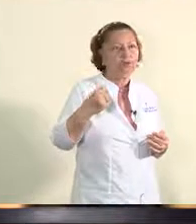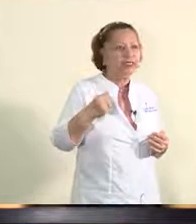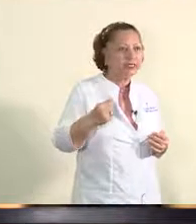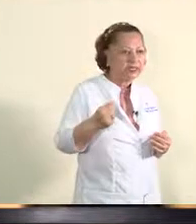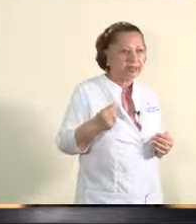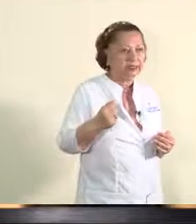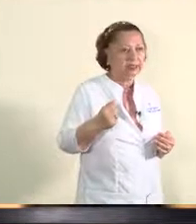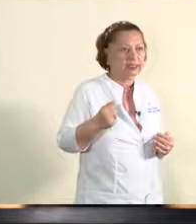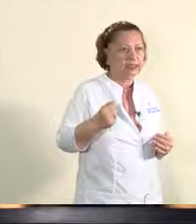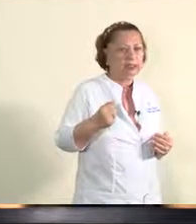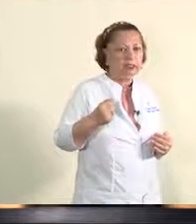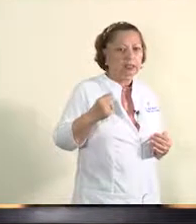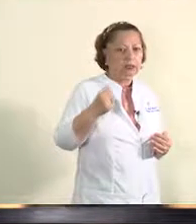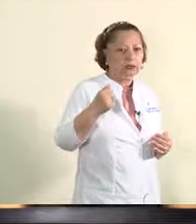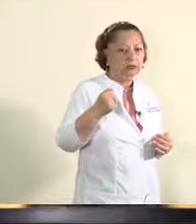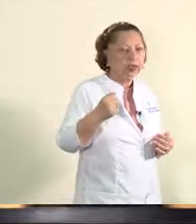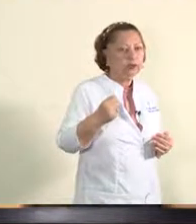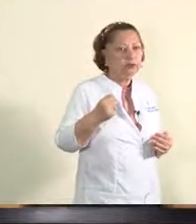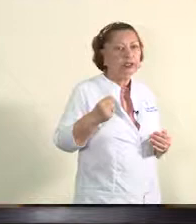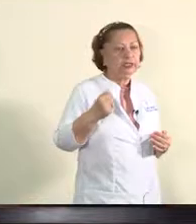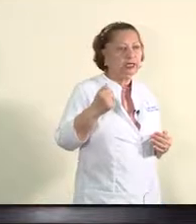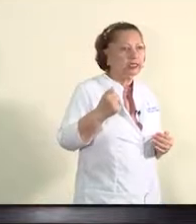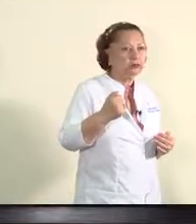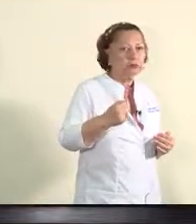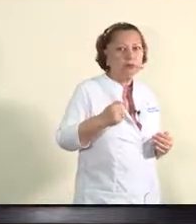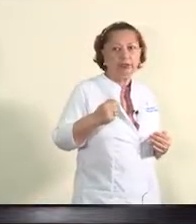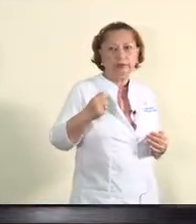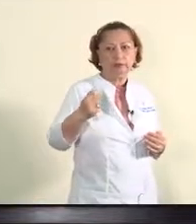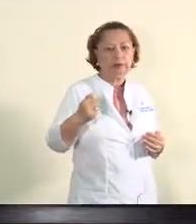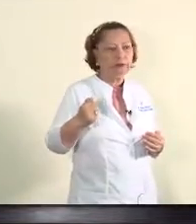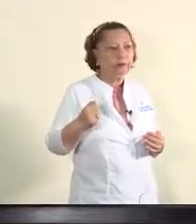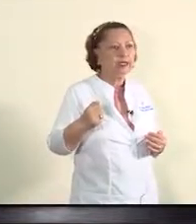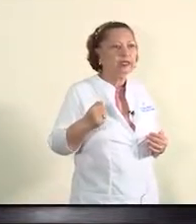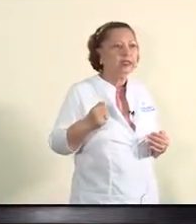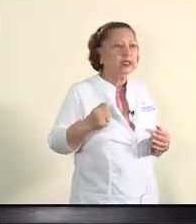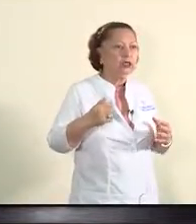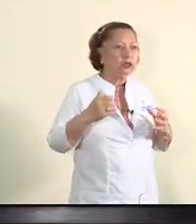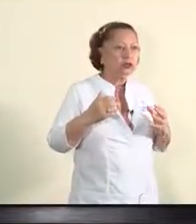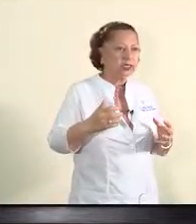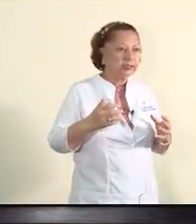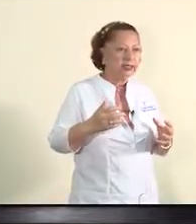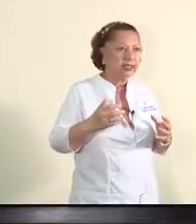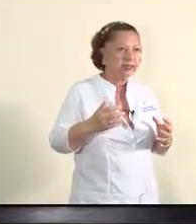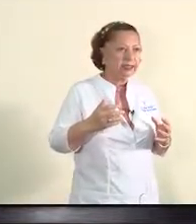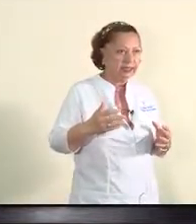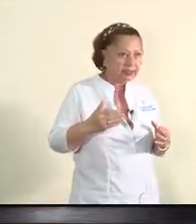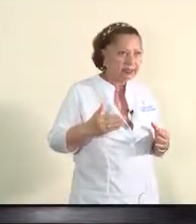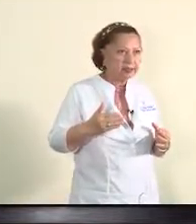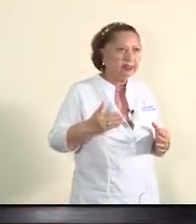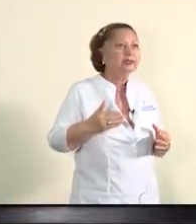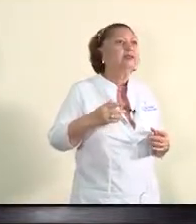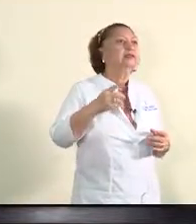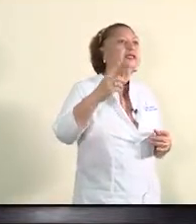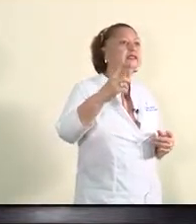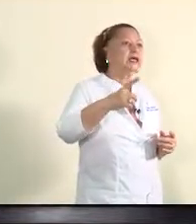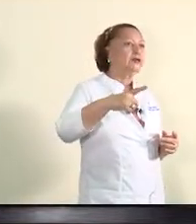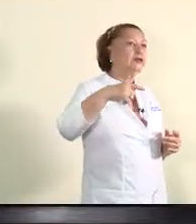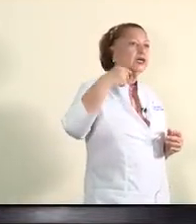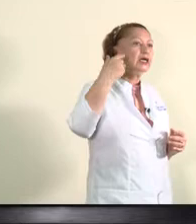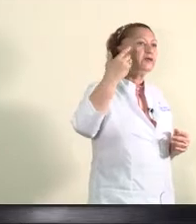una afectación bien grande, en una comunidad, en un pueblo, en un país, lo que se hace